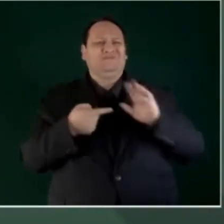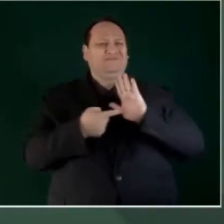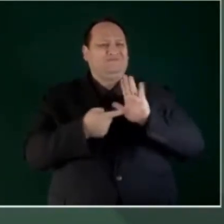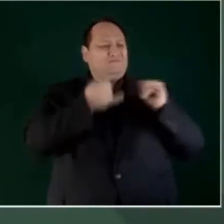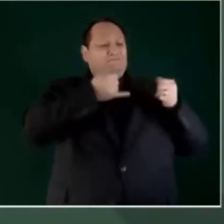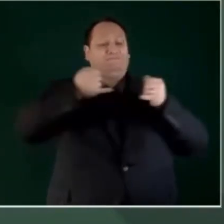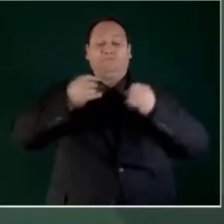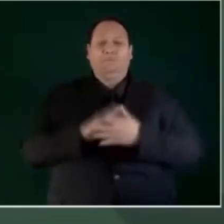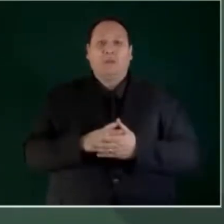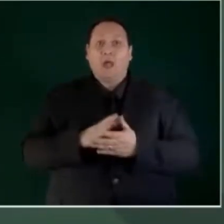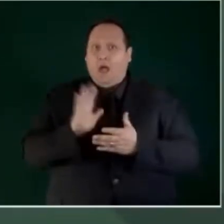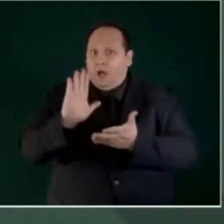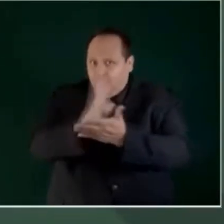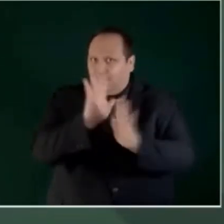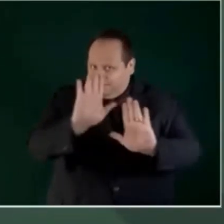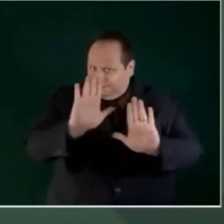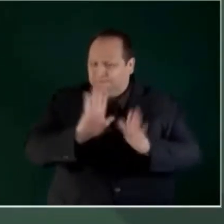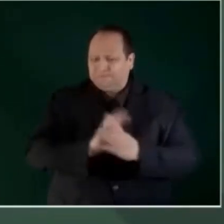Ah, pero además